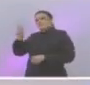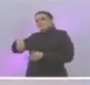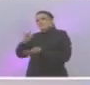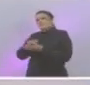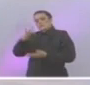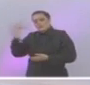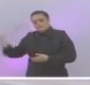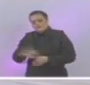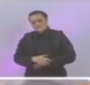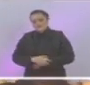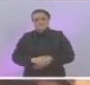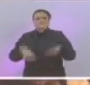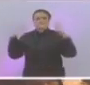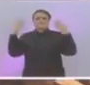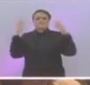agradecidos.